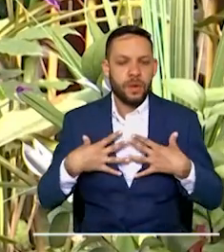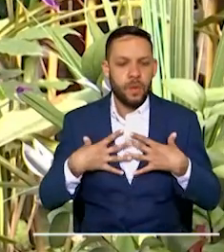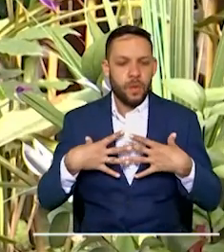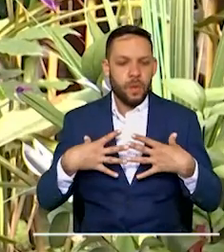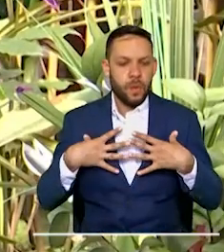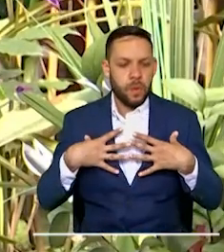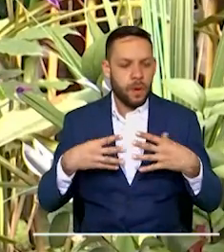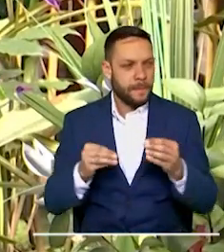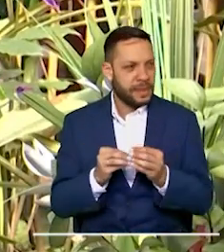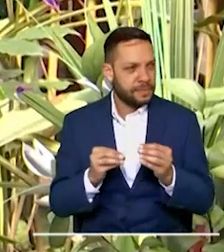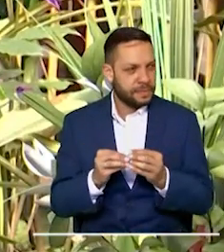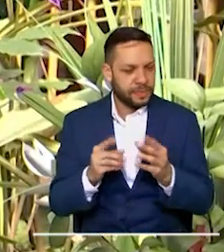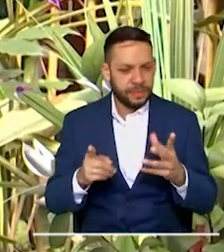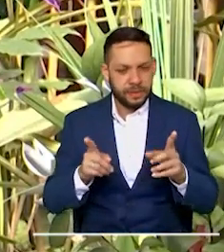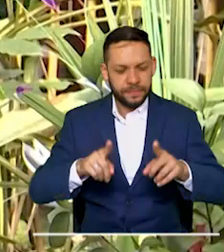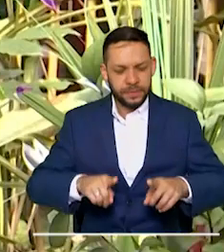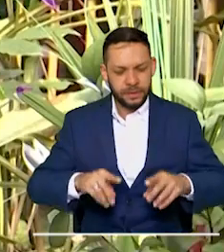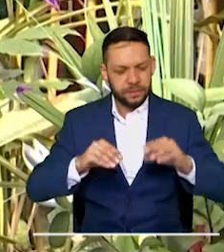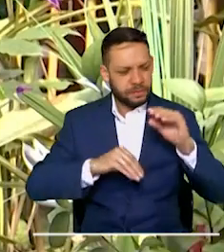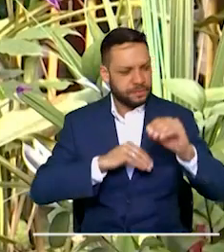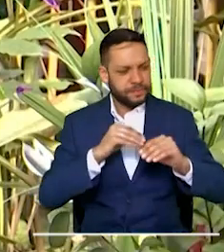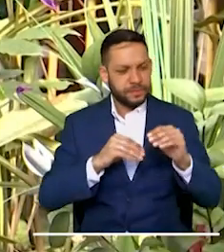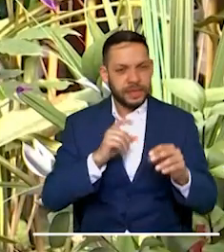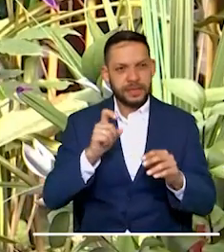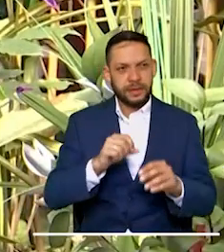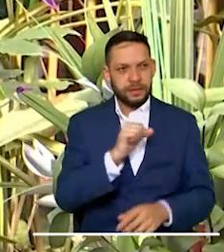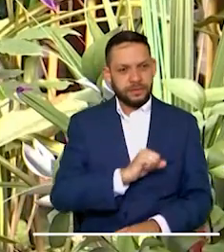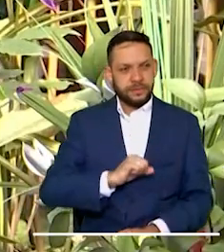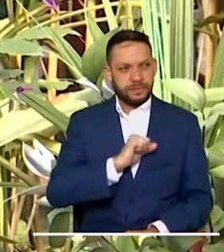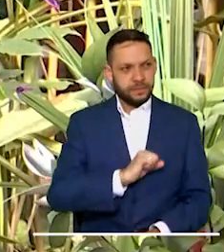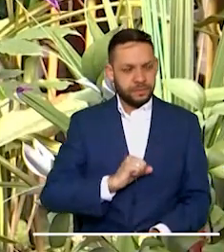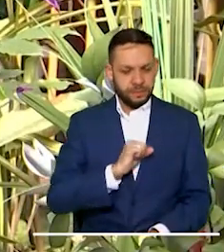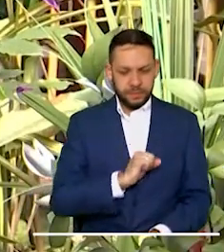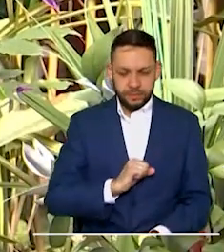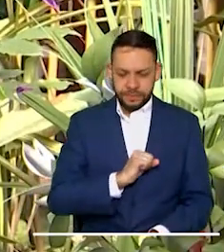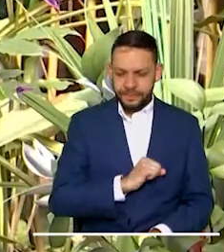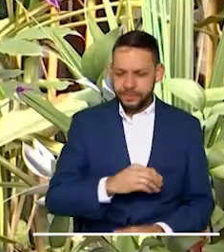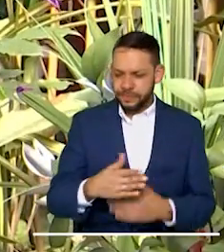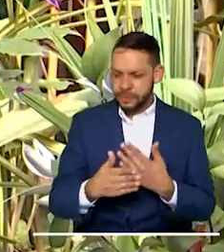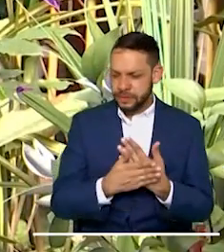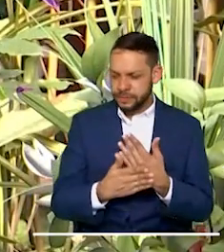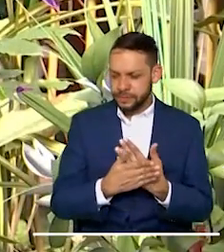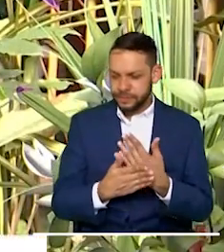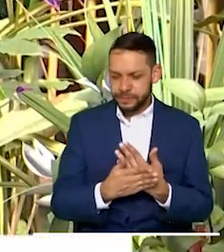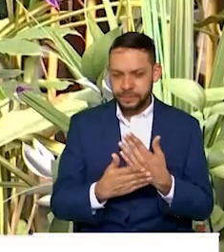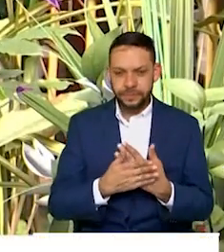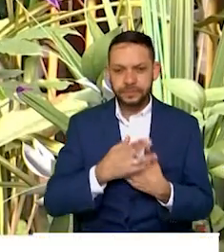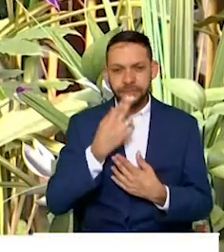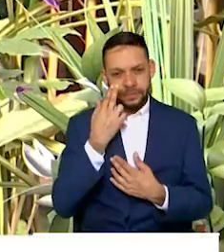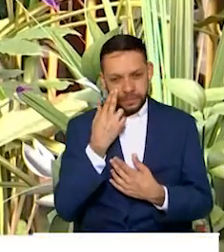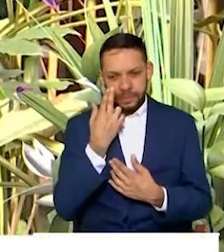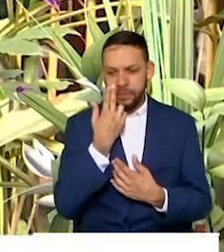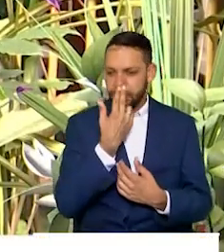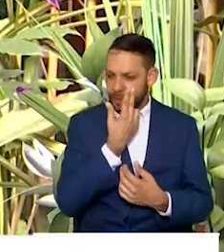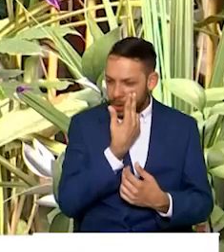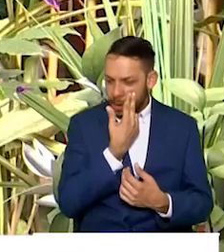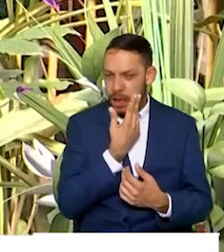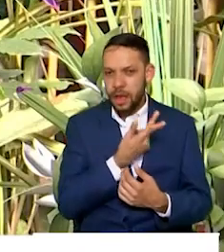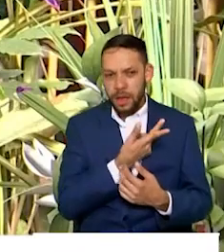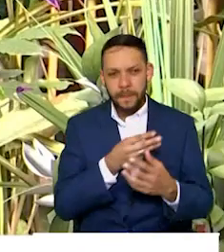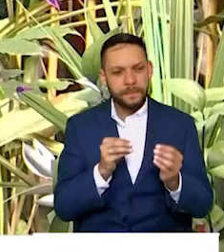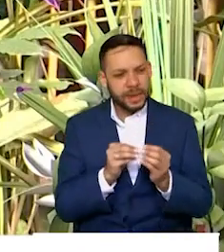ver perfectamente bien las glándulas mamarias. Una buena ecografía de glándulas mamarias, si